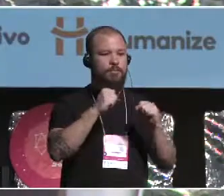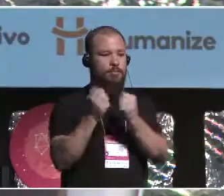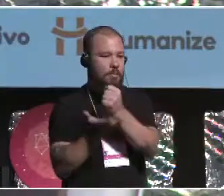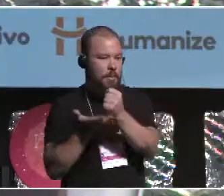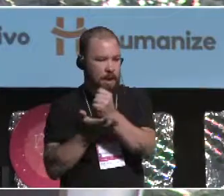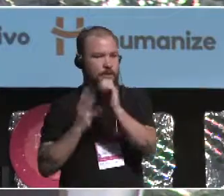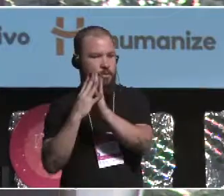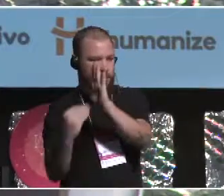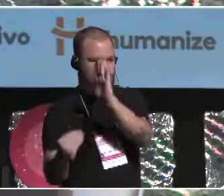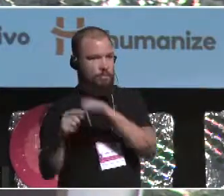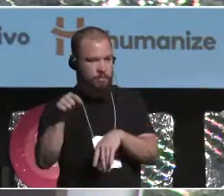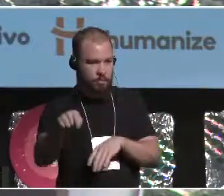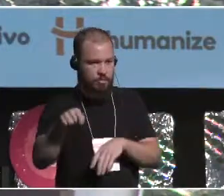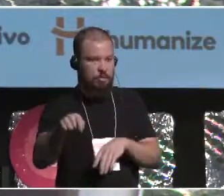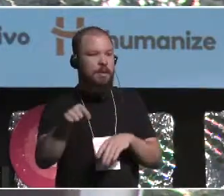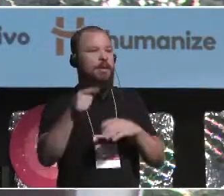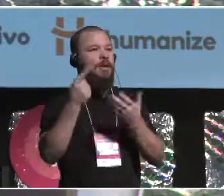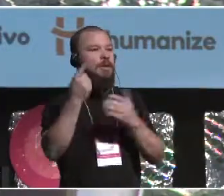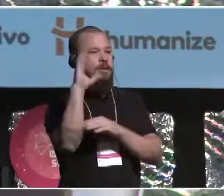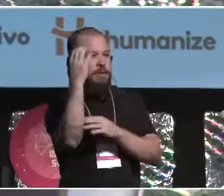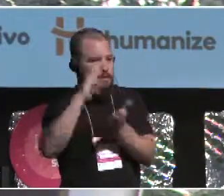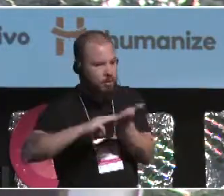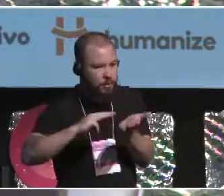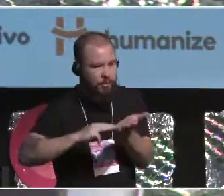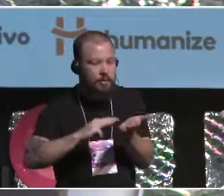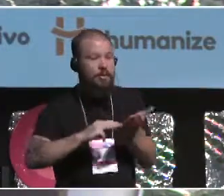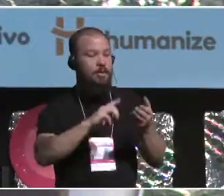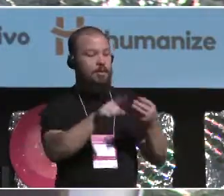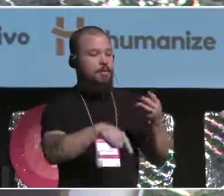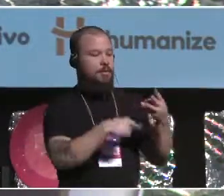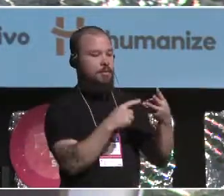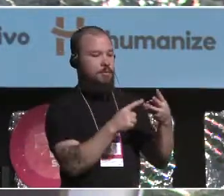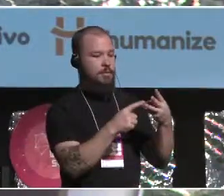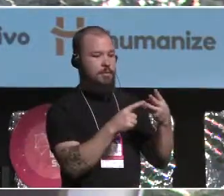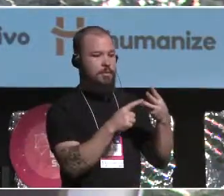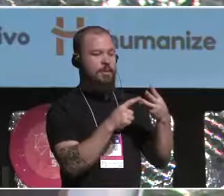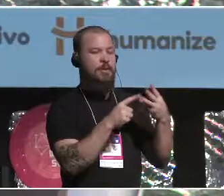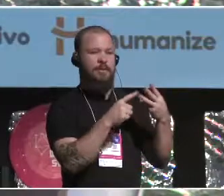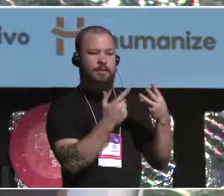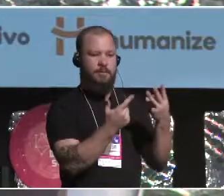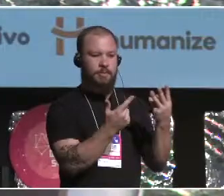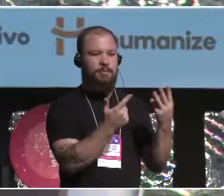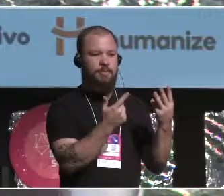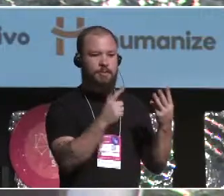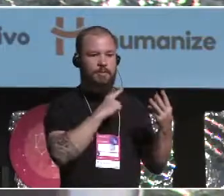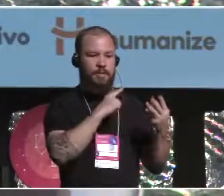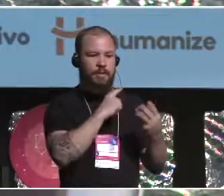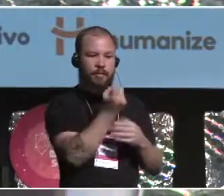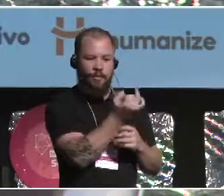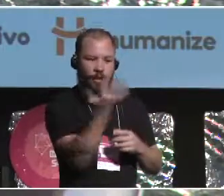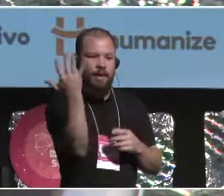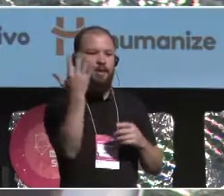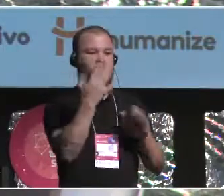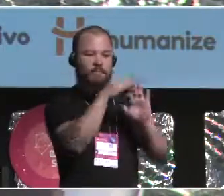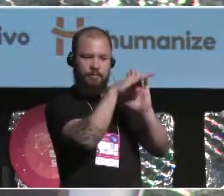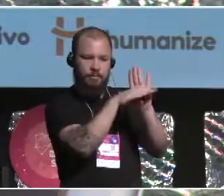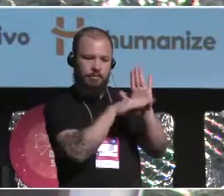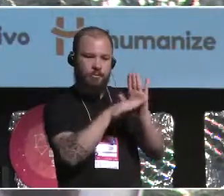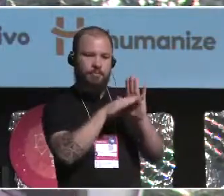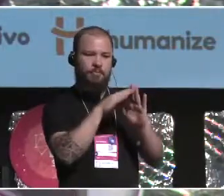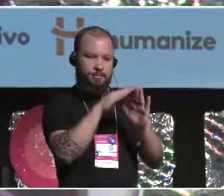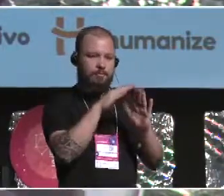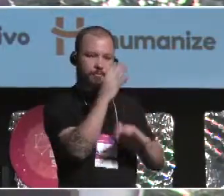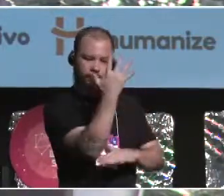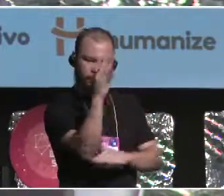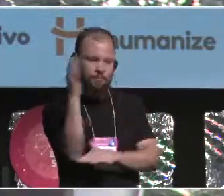calidad o metodológicas, y el nivel 3, que es el retador, donde hay un gran grupo de indicadores ambientales, porque no hay datos disponibles, porque